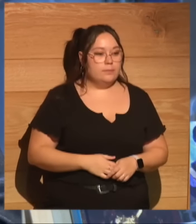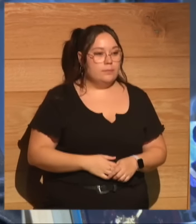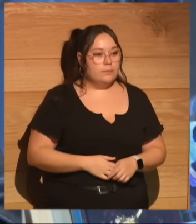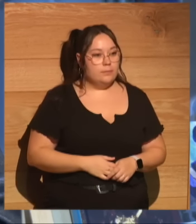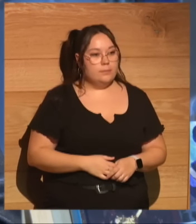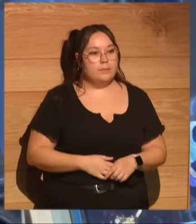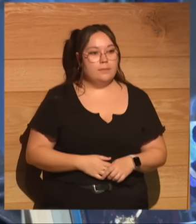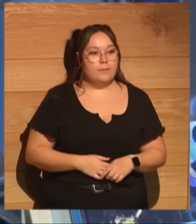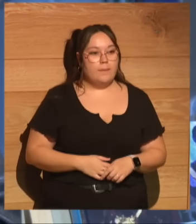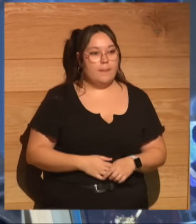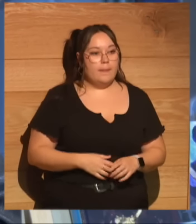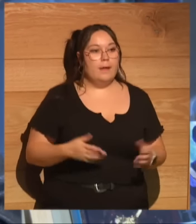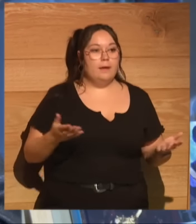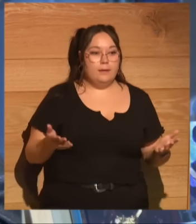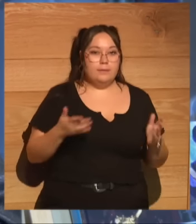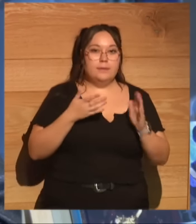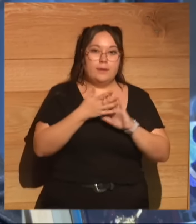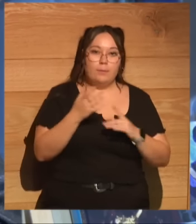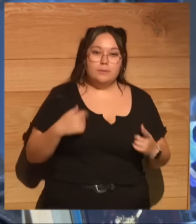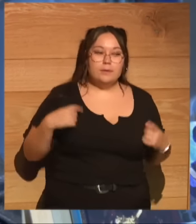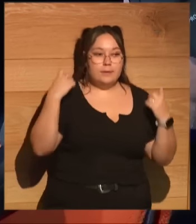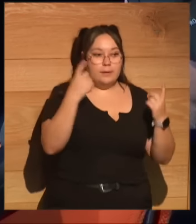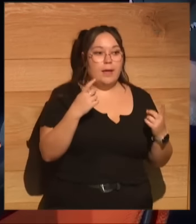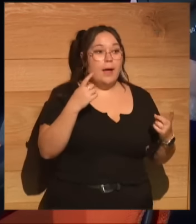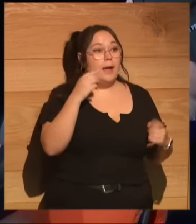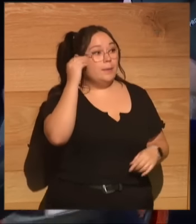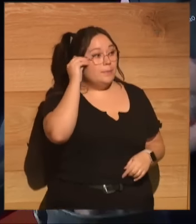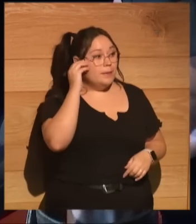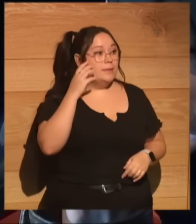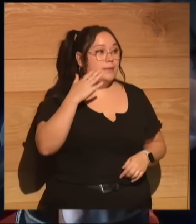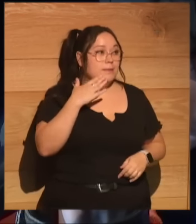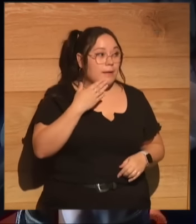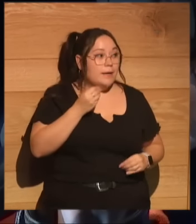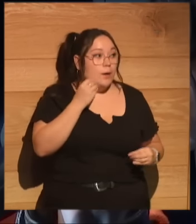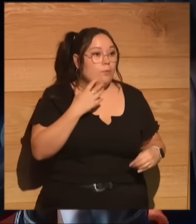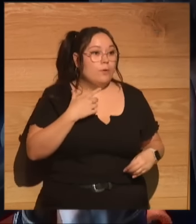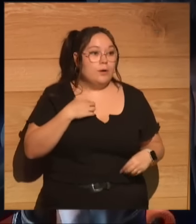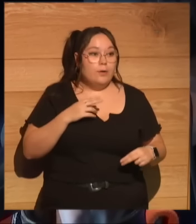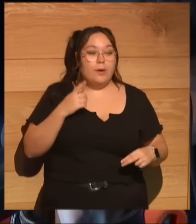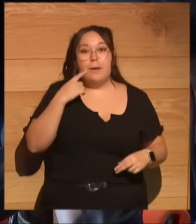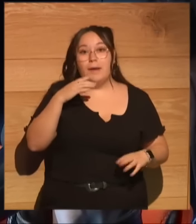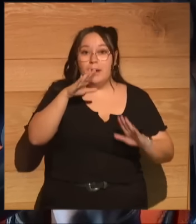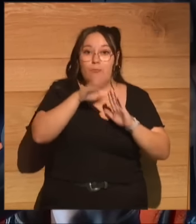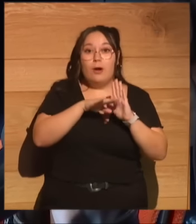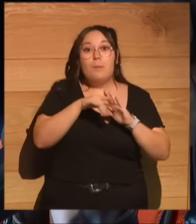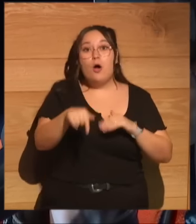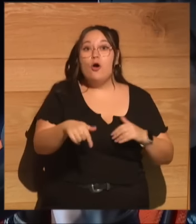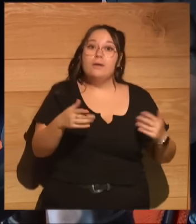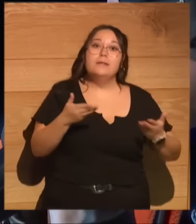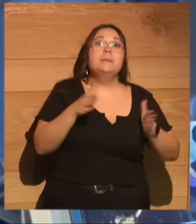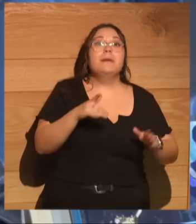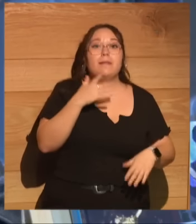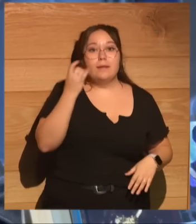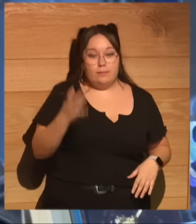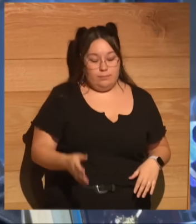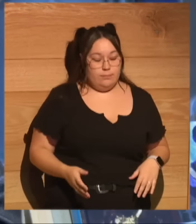Y vamos a tratar... Pensaba yo que era bueno con el clickbait, pero a ver quién se pierde el programa después de esto.